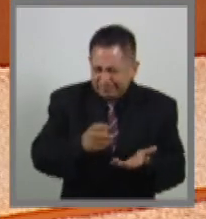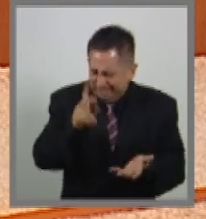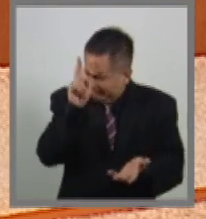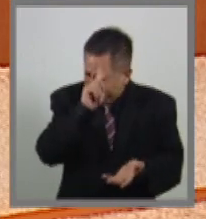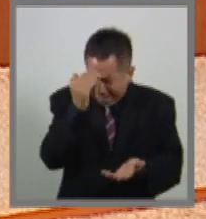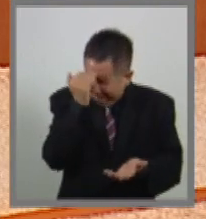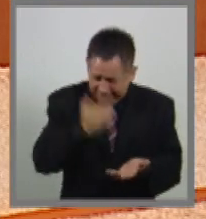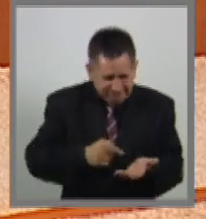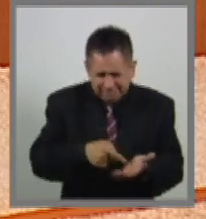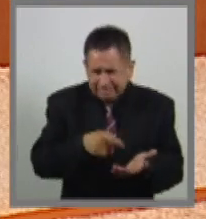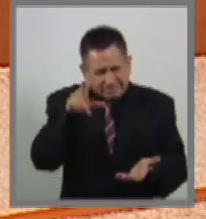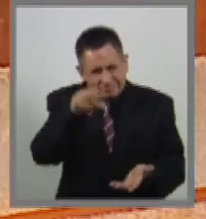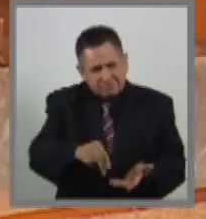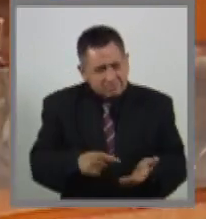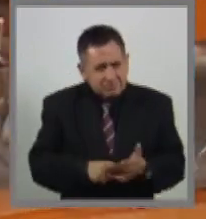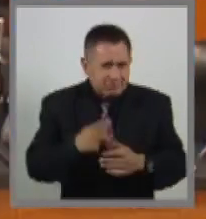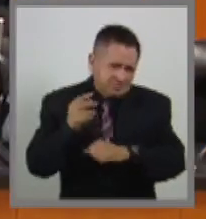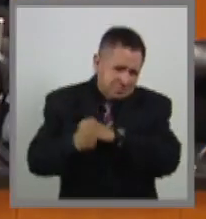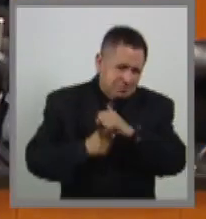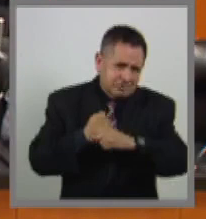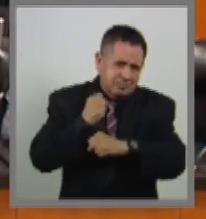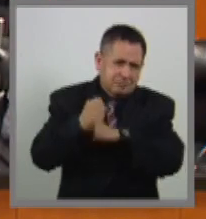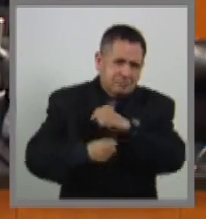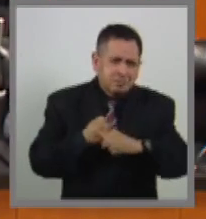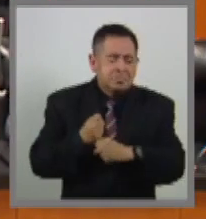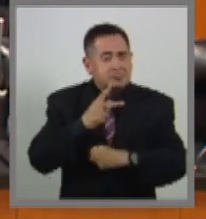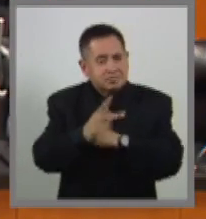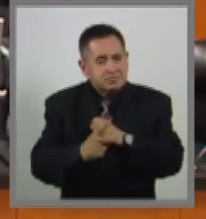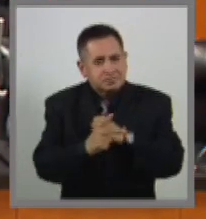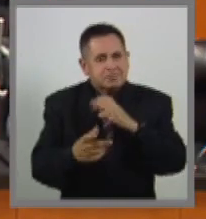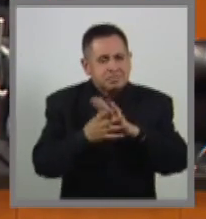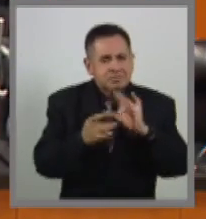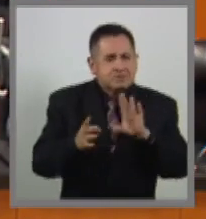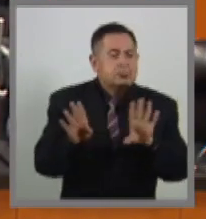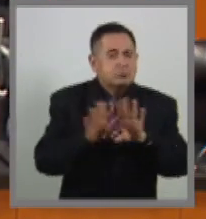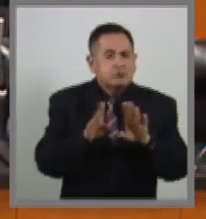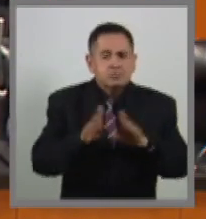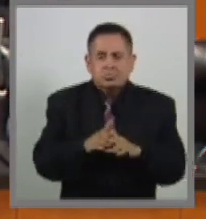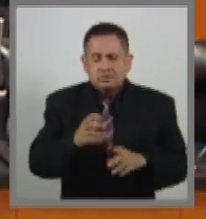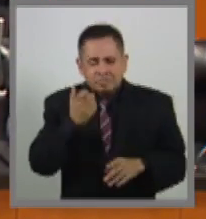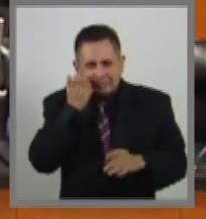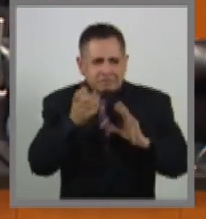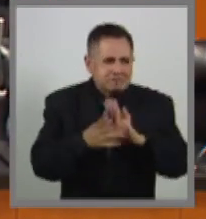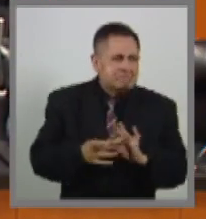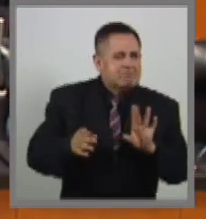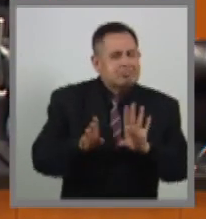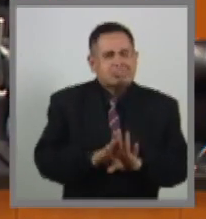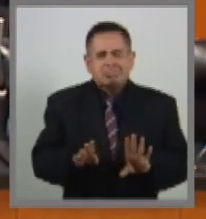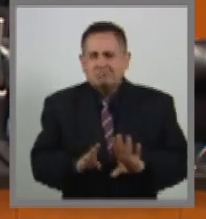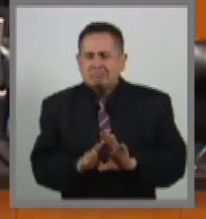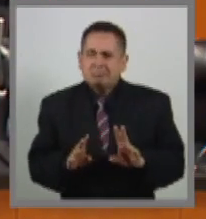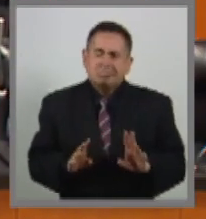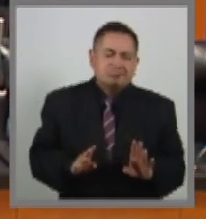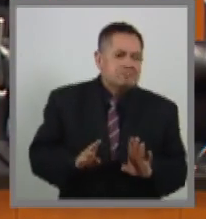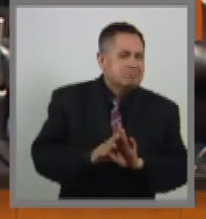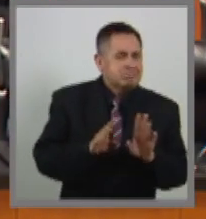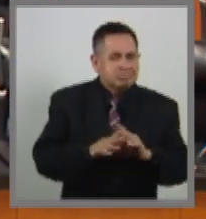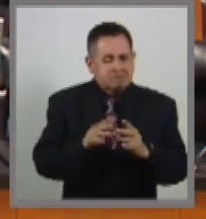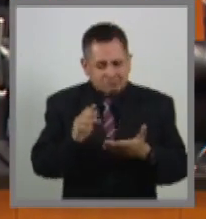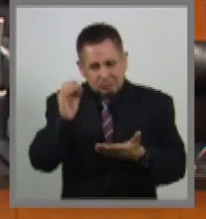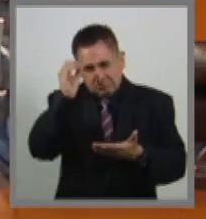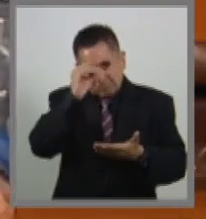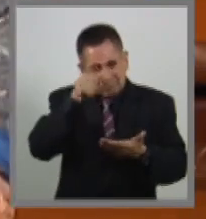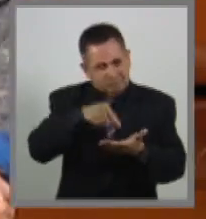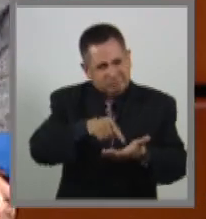hombre. Tiene años que este país ha estado con el rum rum de que vamos a hacer la objeción